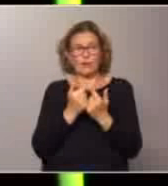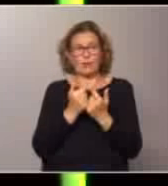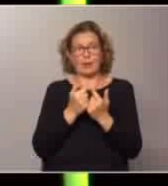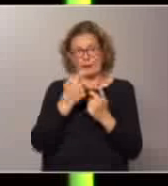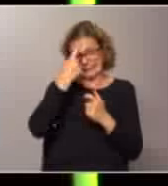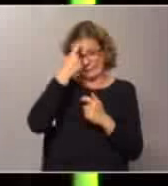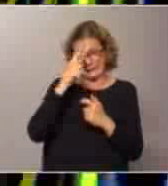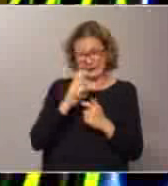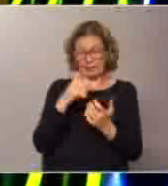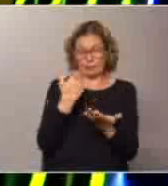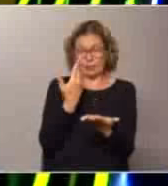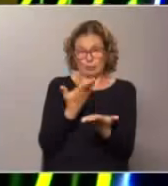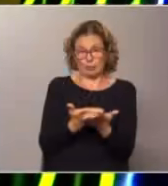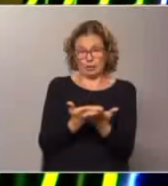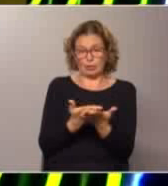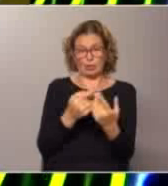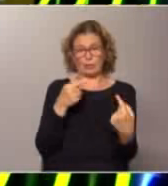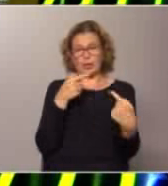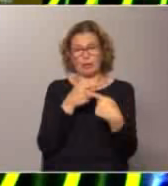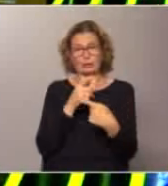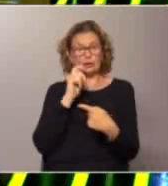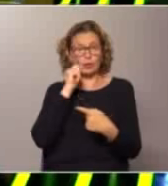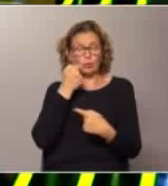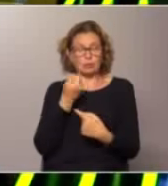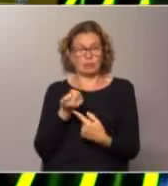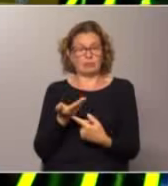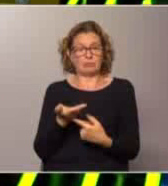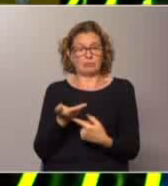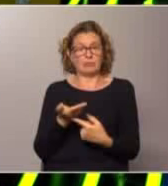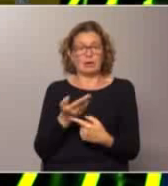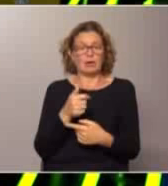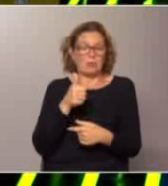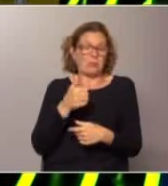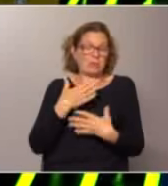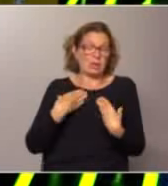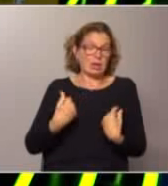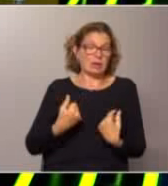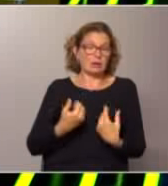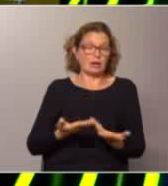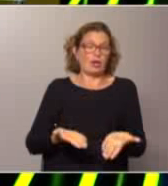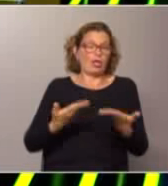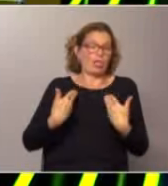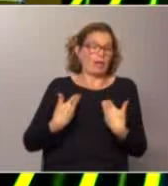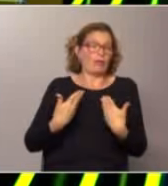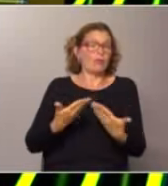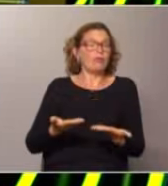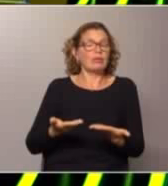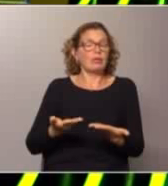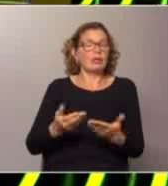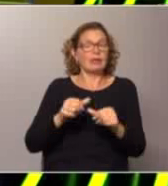que tenemos que ir contra cosas que nos gustan que nos nos hacen bien que nos dan recompensas que